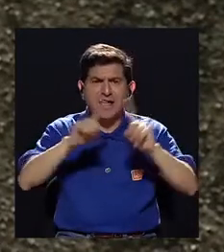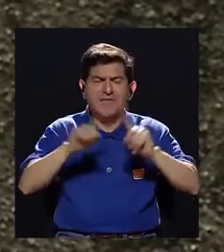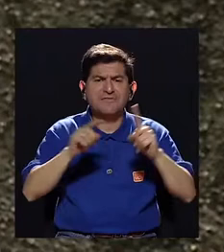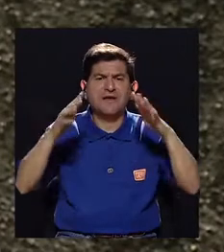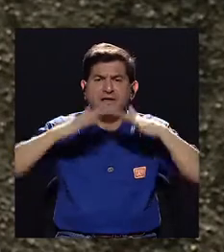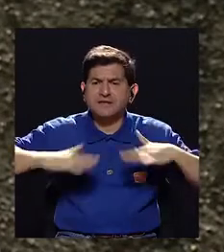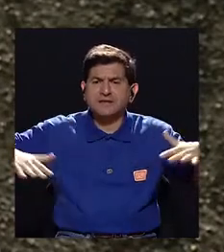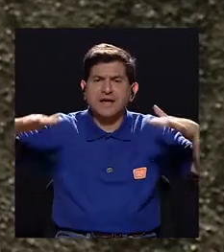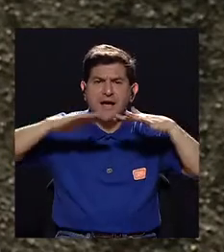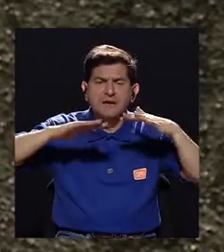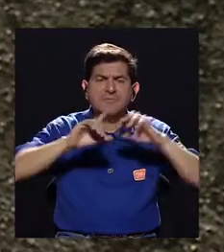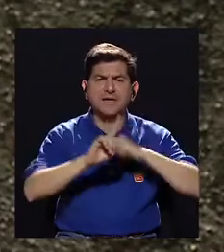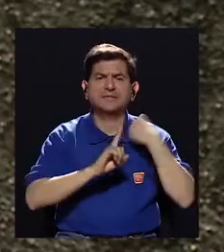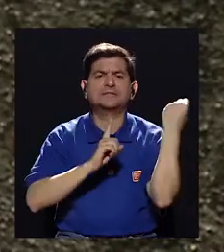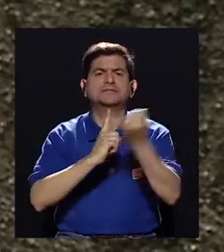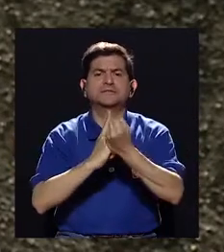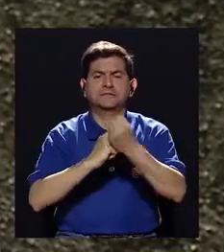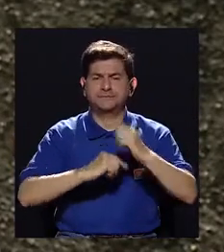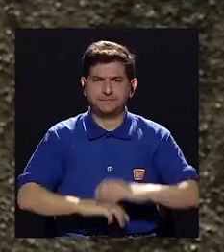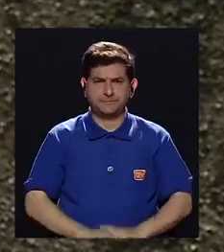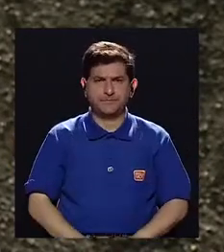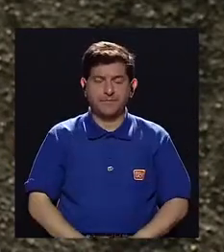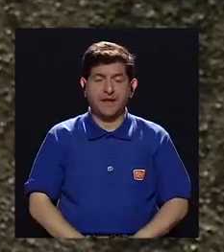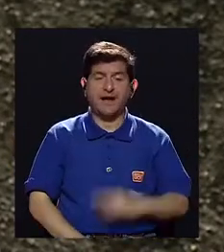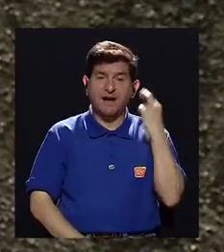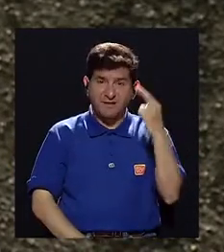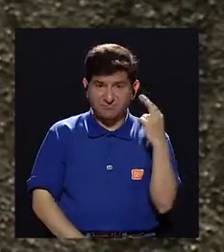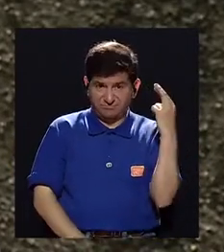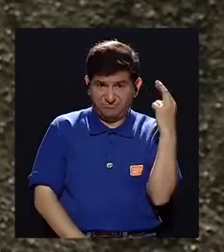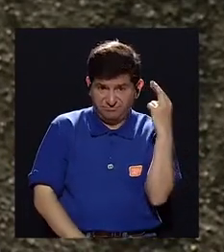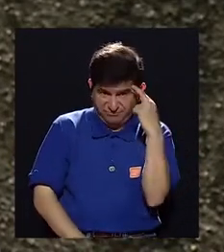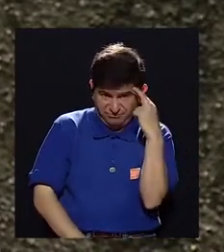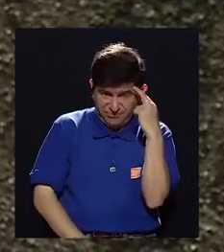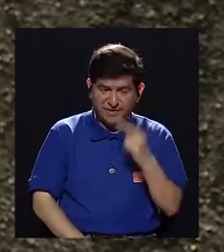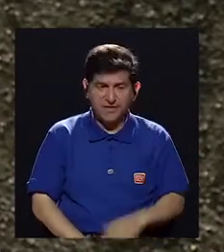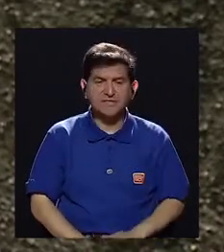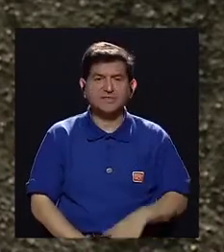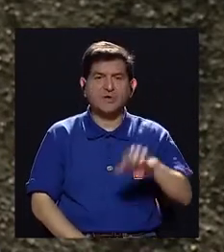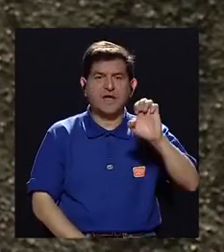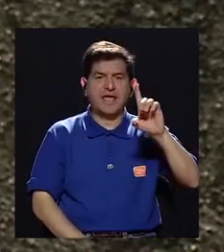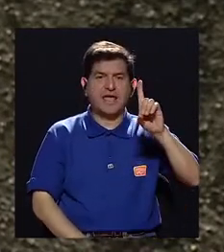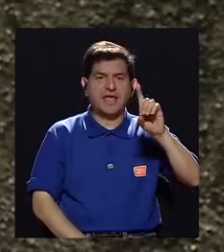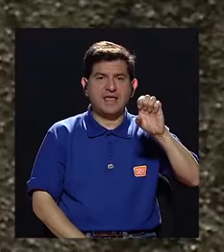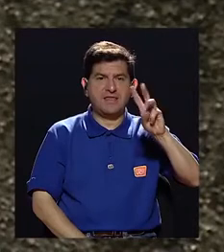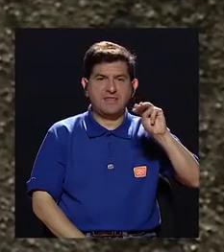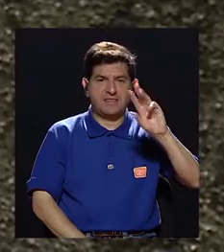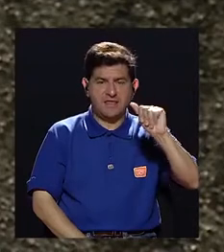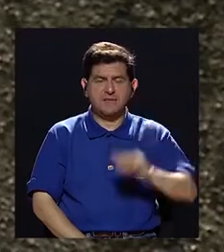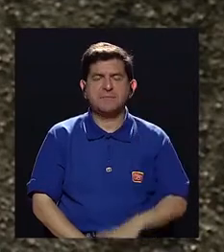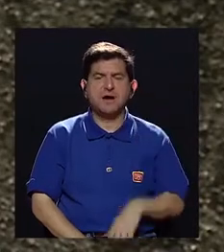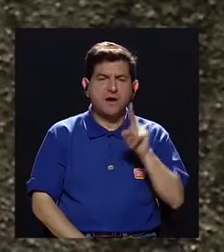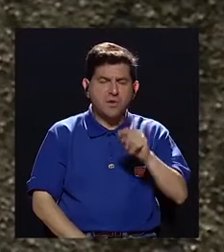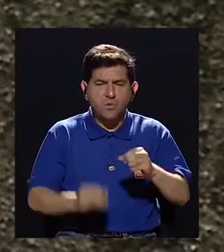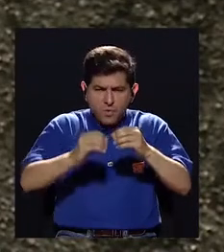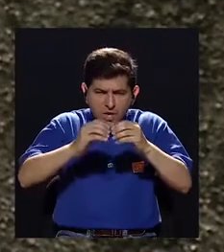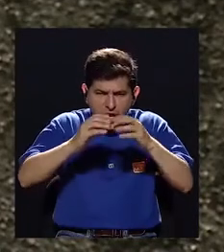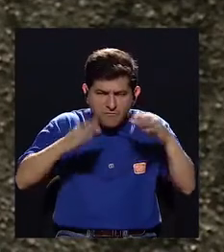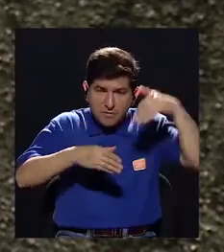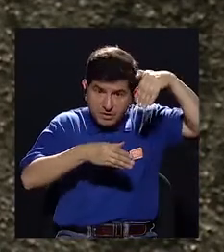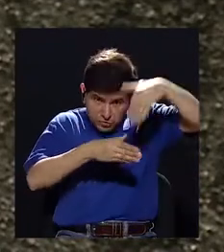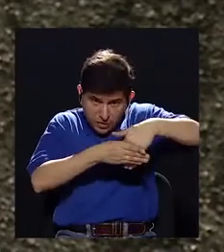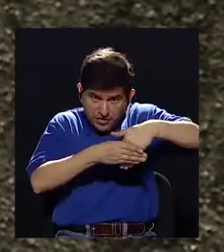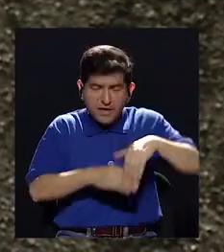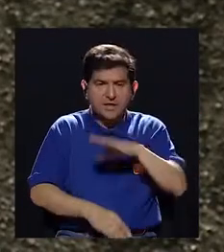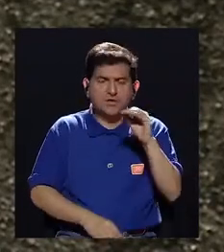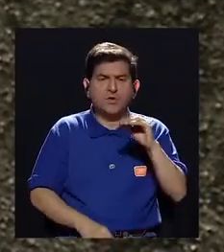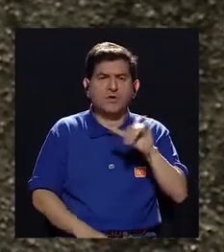diferentes estímulos del ambiente, y esto provoca un edema, que es como una inflamación dentro de los